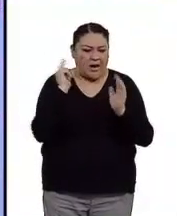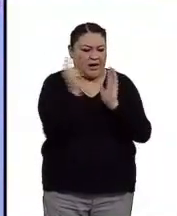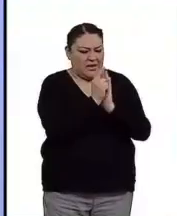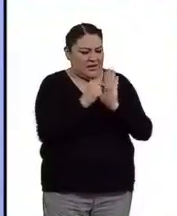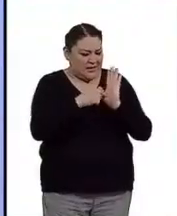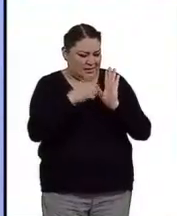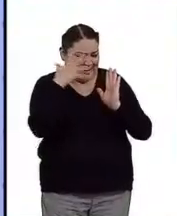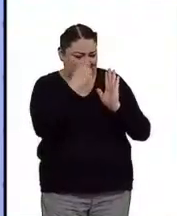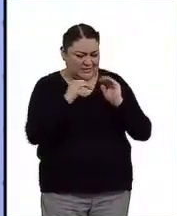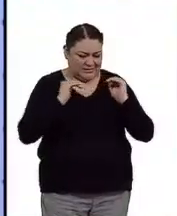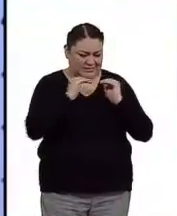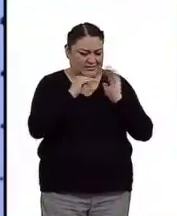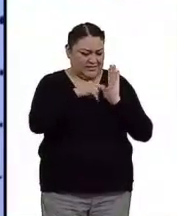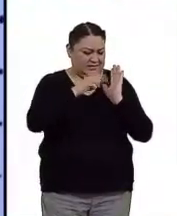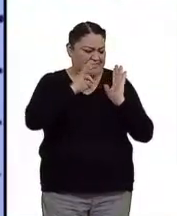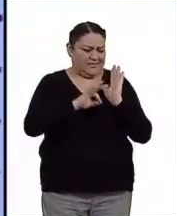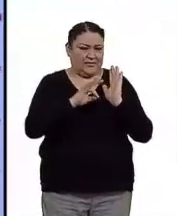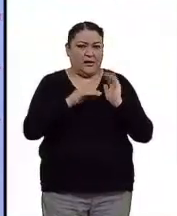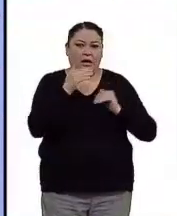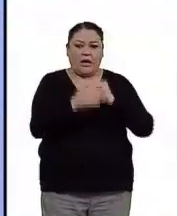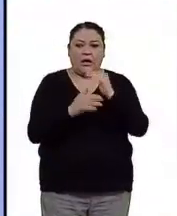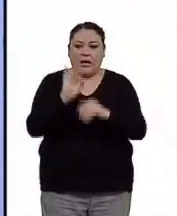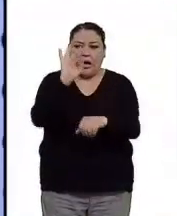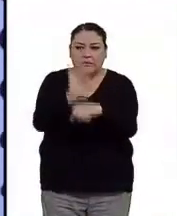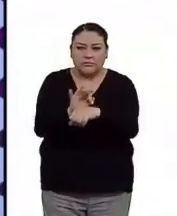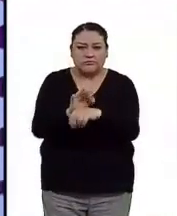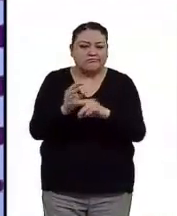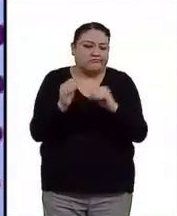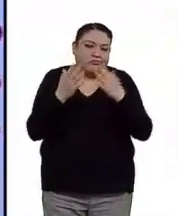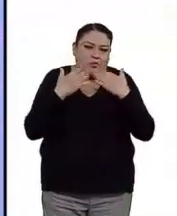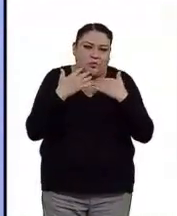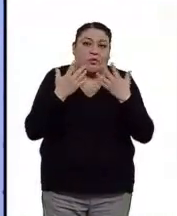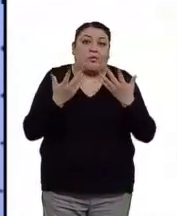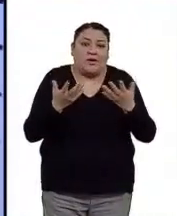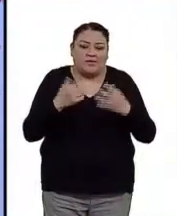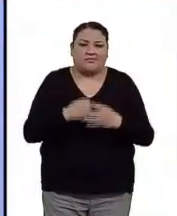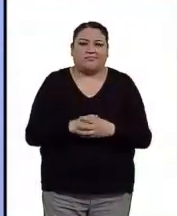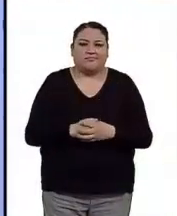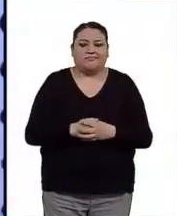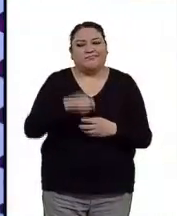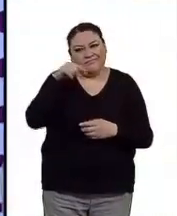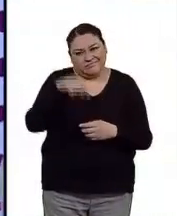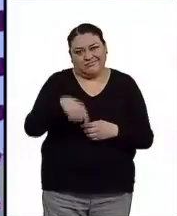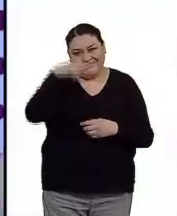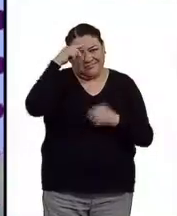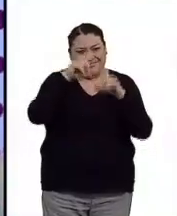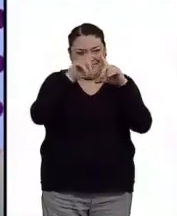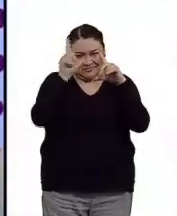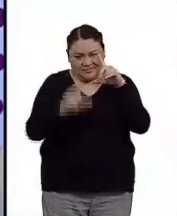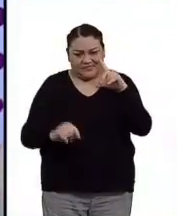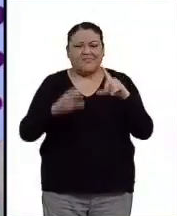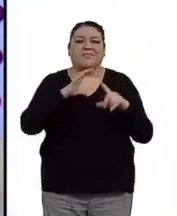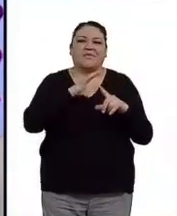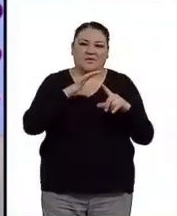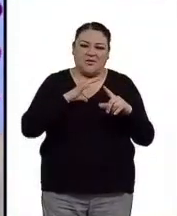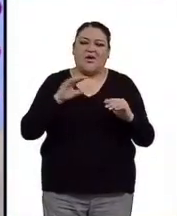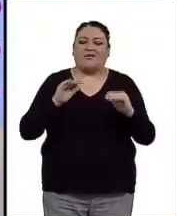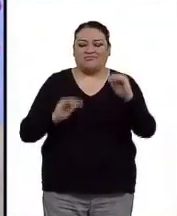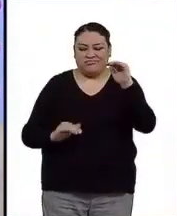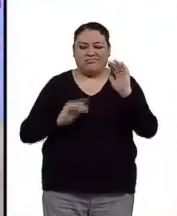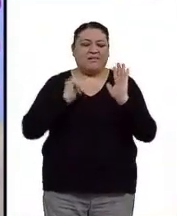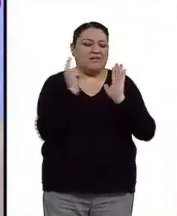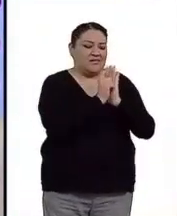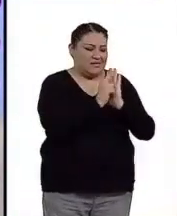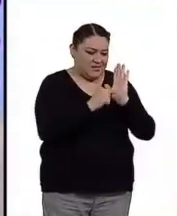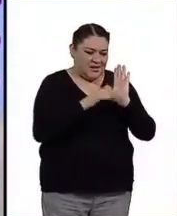parte jurídica no nos va a llevar a ningún lado, ¿no? Insisto, más en un país donde todavía tenemos una brecha entre el cumplimiento de las